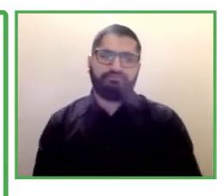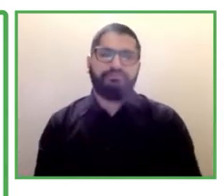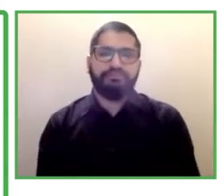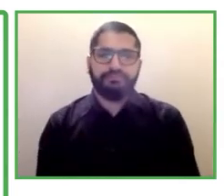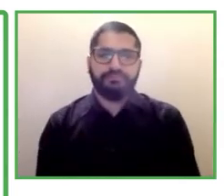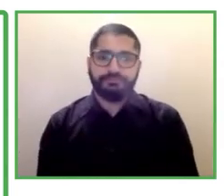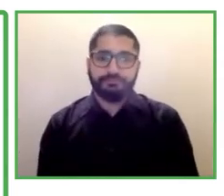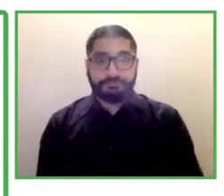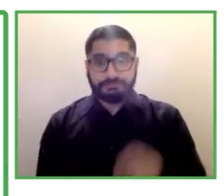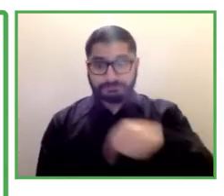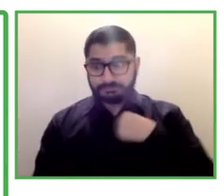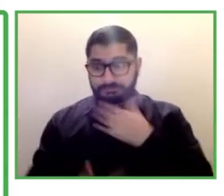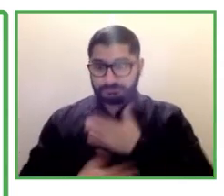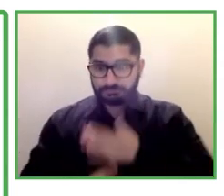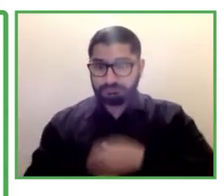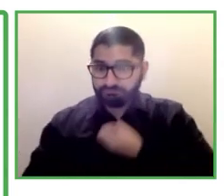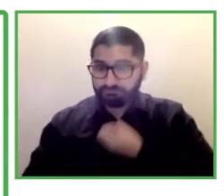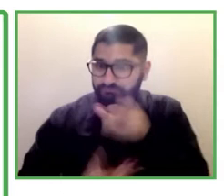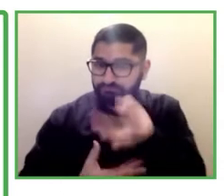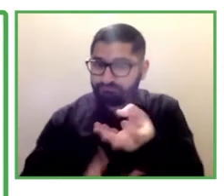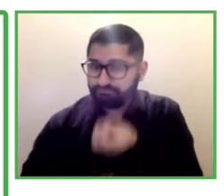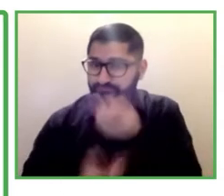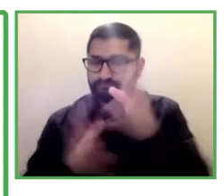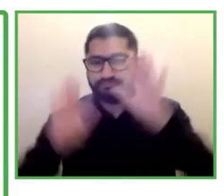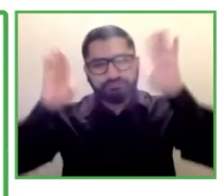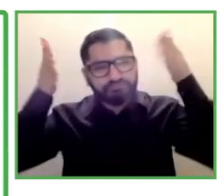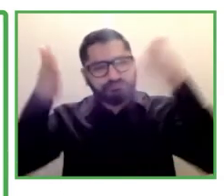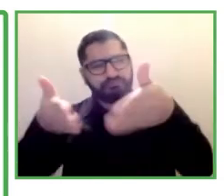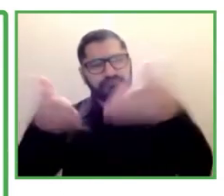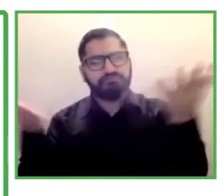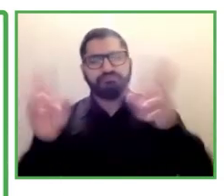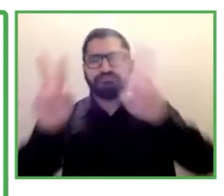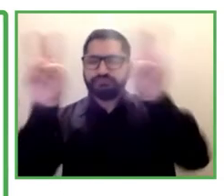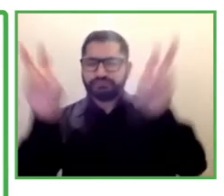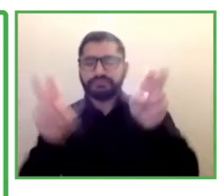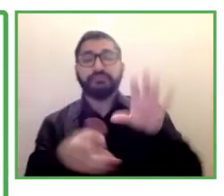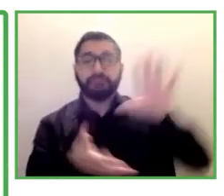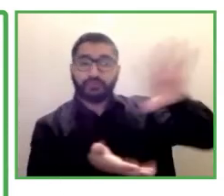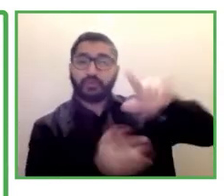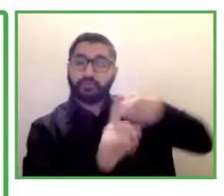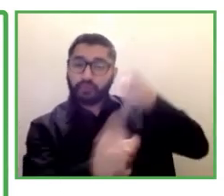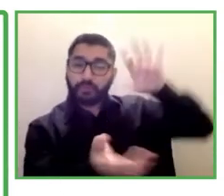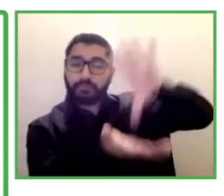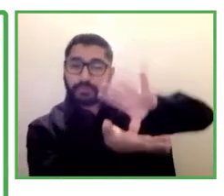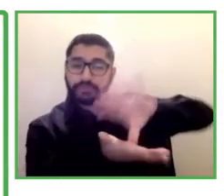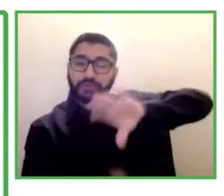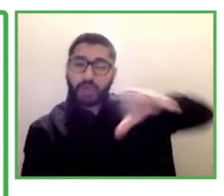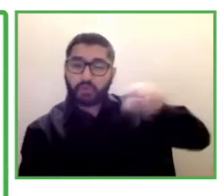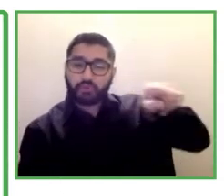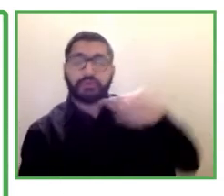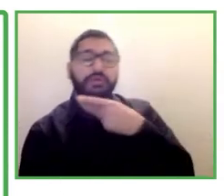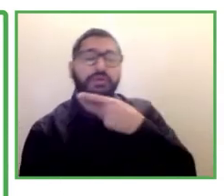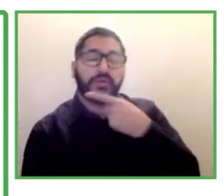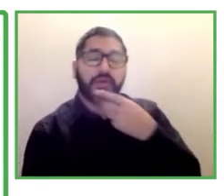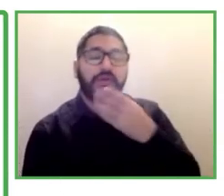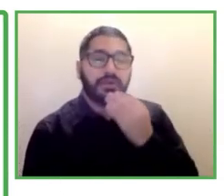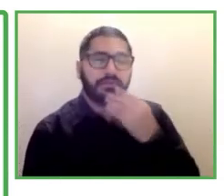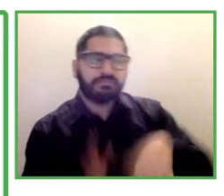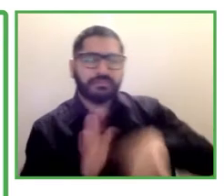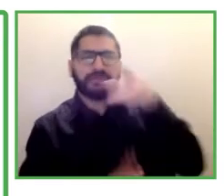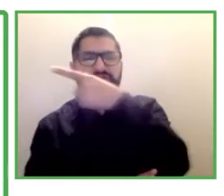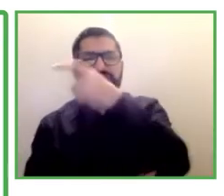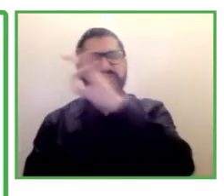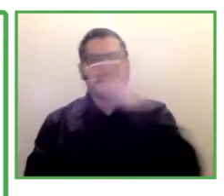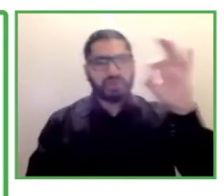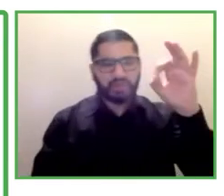información. Access Israel tiene más de 100 empleados. Más del 50% de nuestros trabajadores son personas con